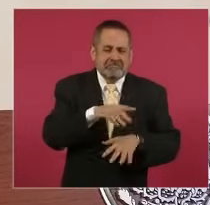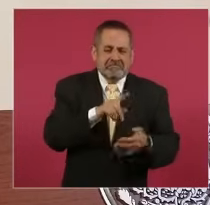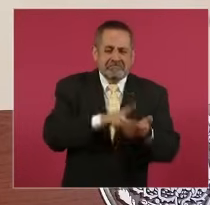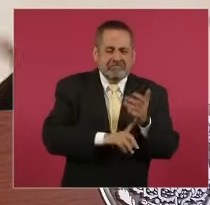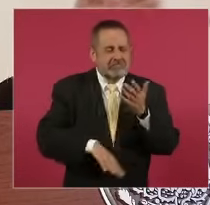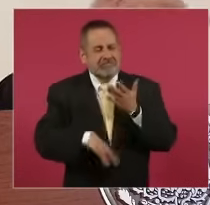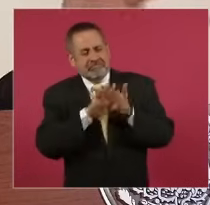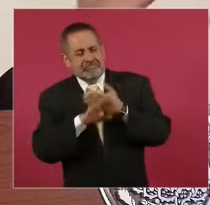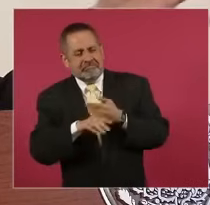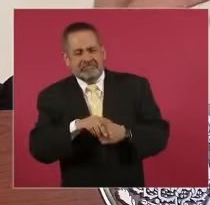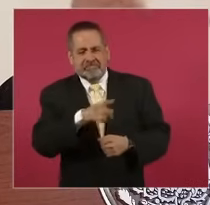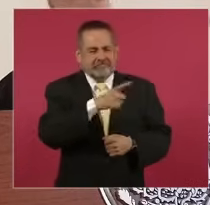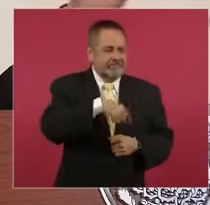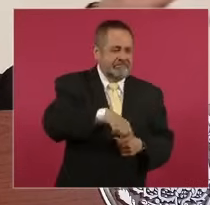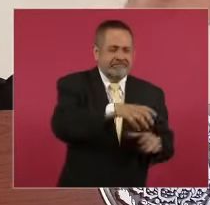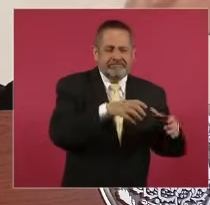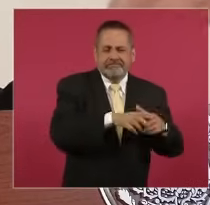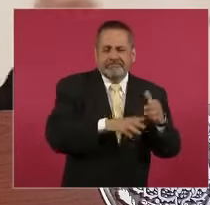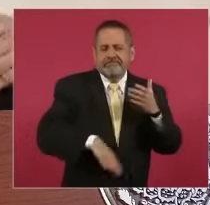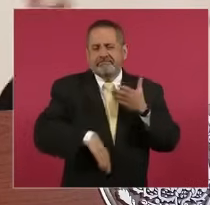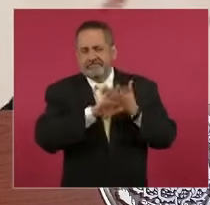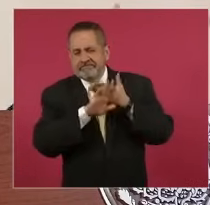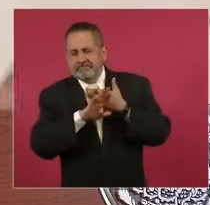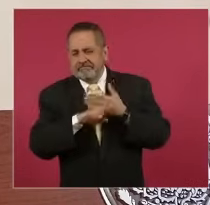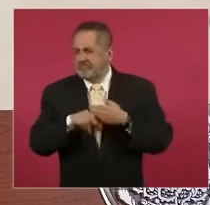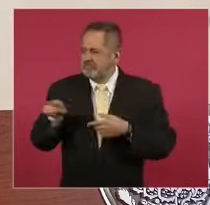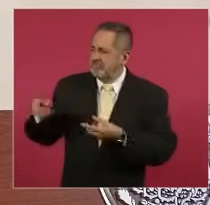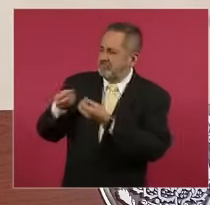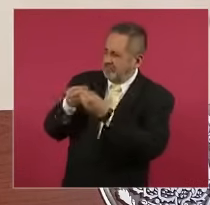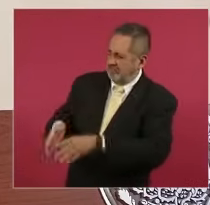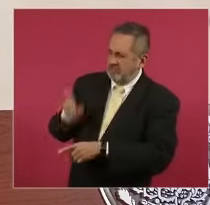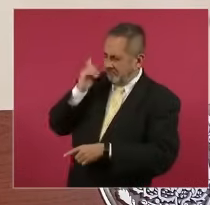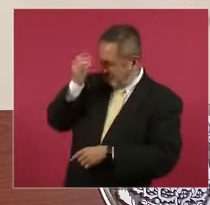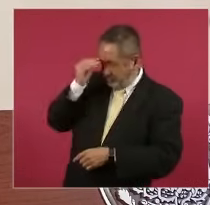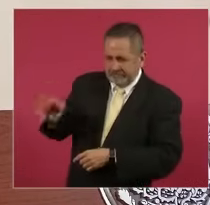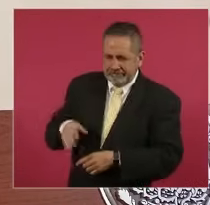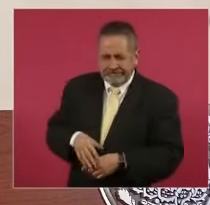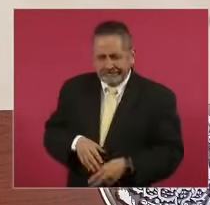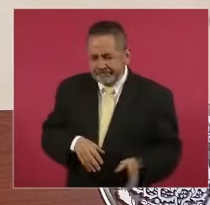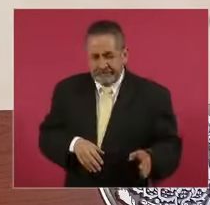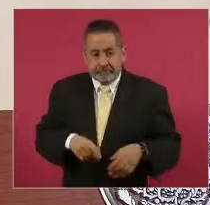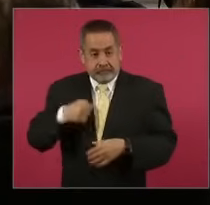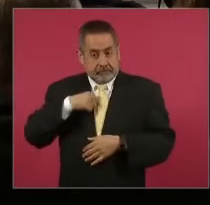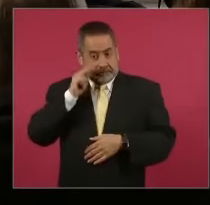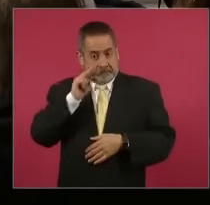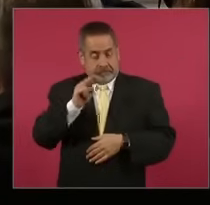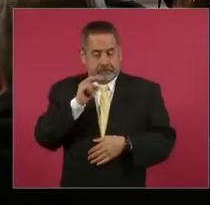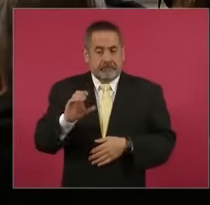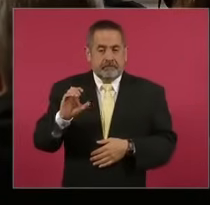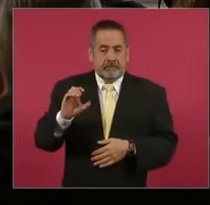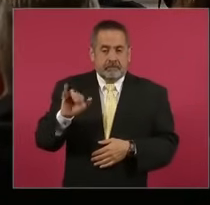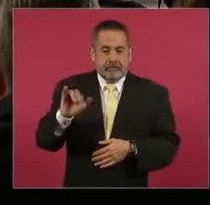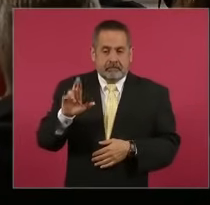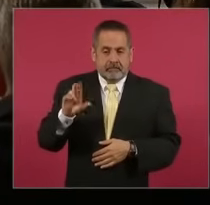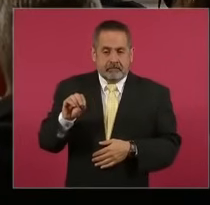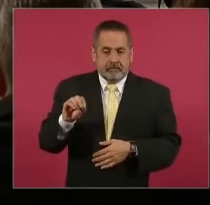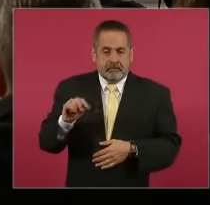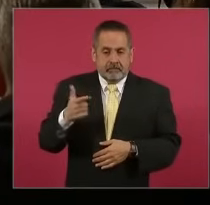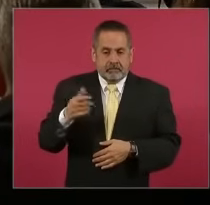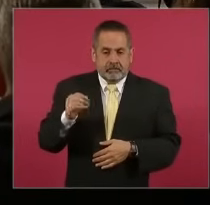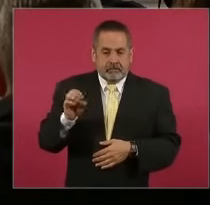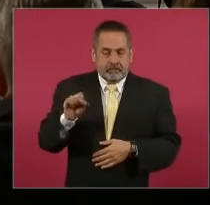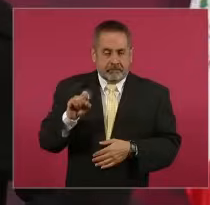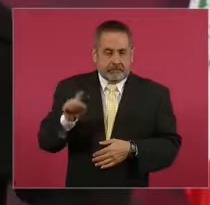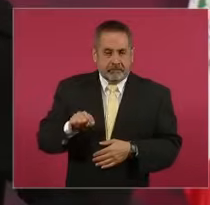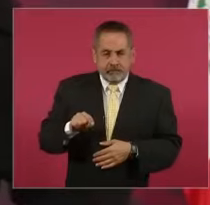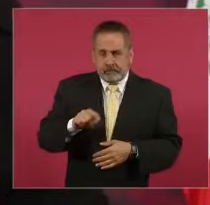de nuestros adversarios para afectarnos. Estaba yo viendo a Ciro Gómez Leiva